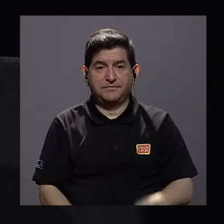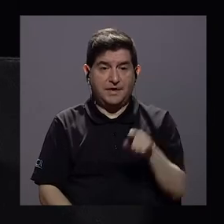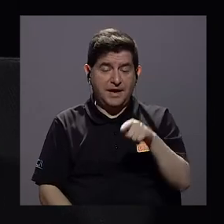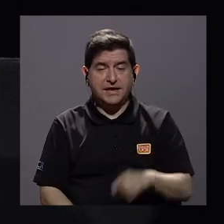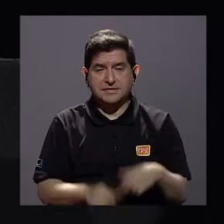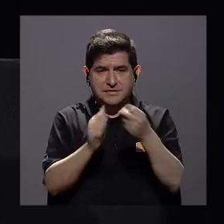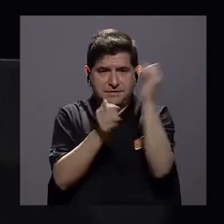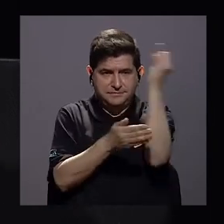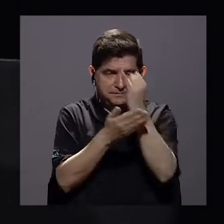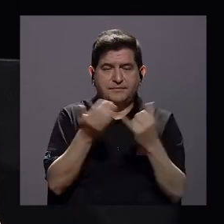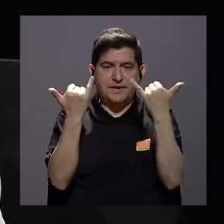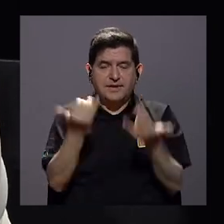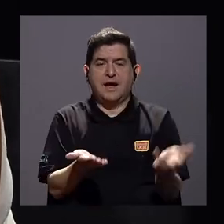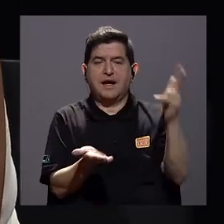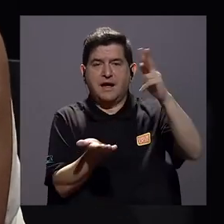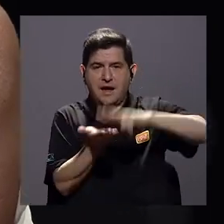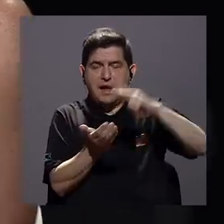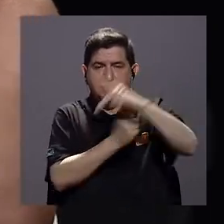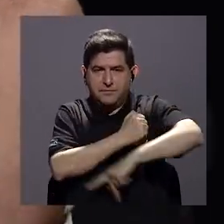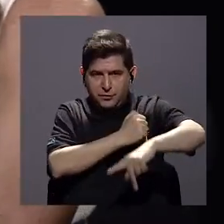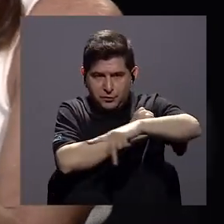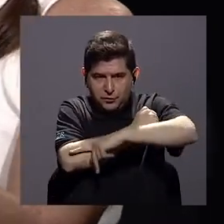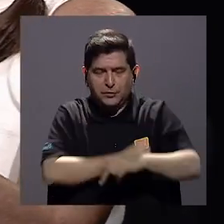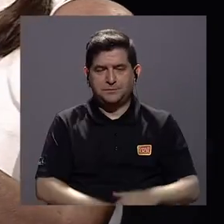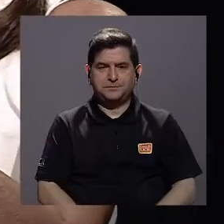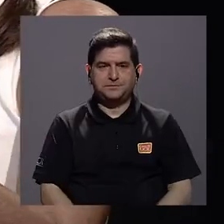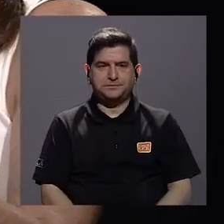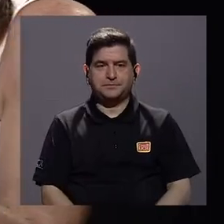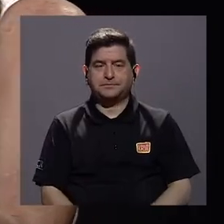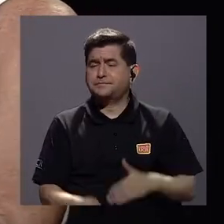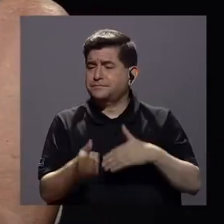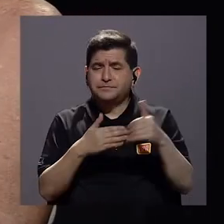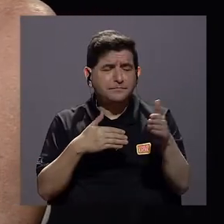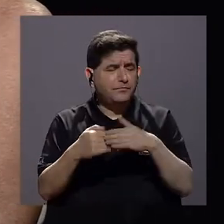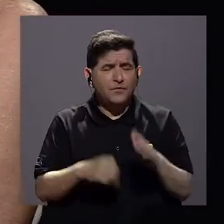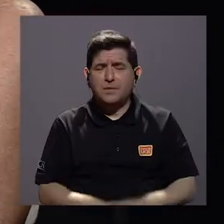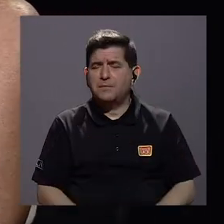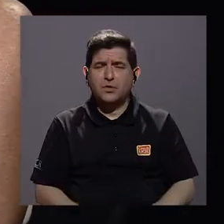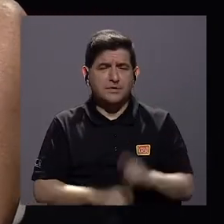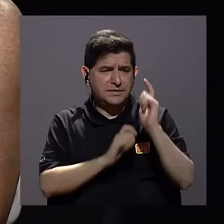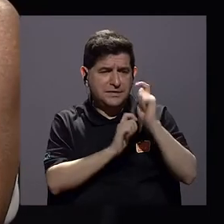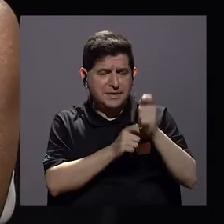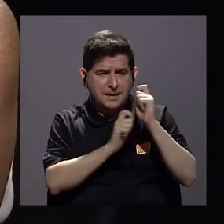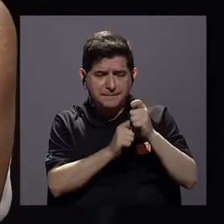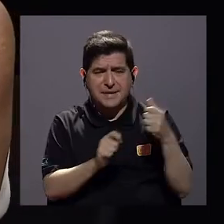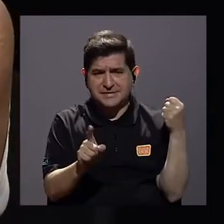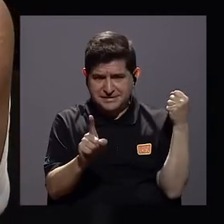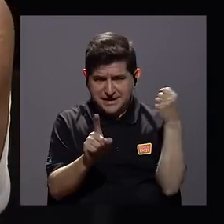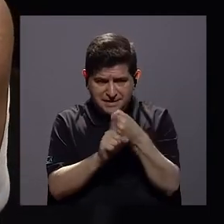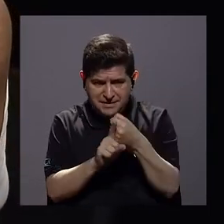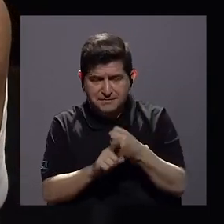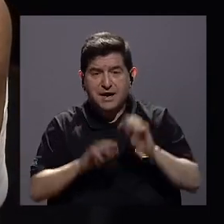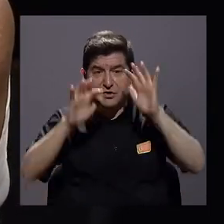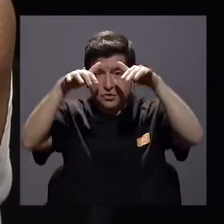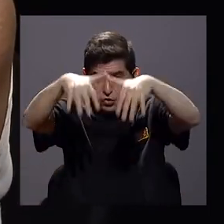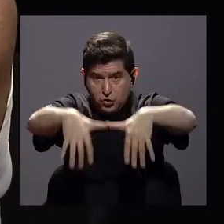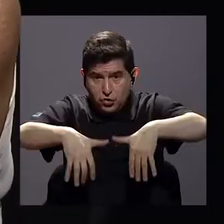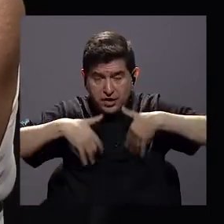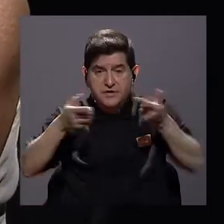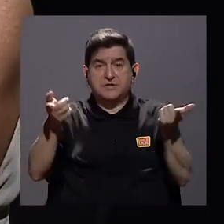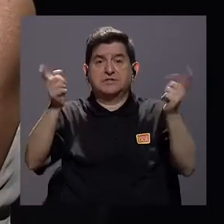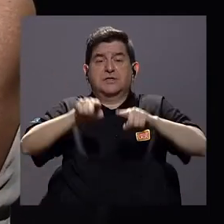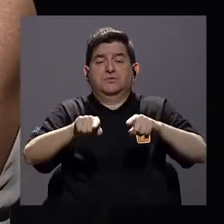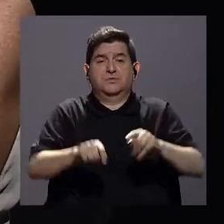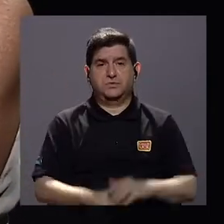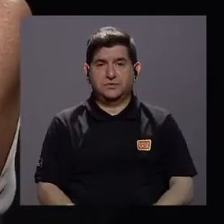mapa, que ya fue aprobado por el país, hace que cualquier pesquería de impacto, una pesquería de arrastre, se dé más